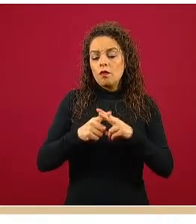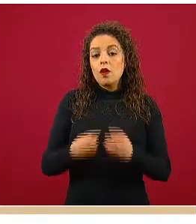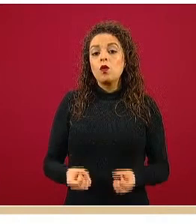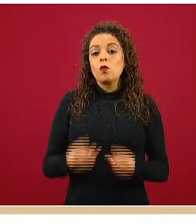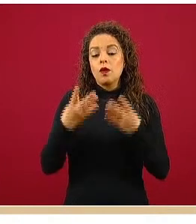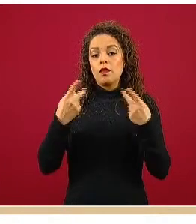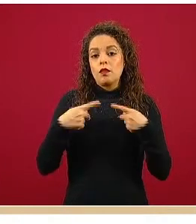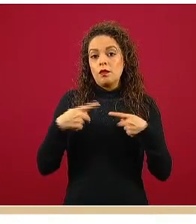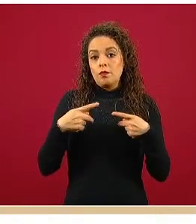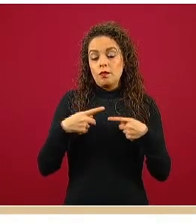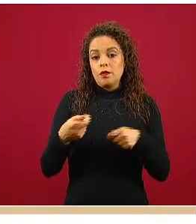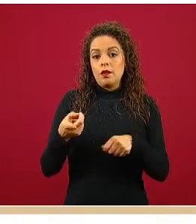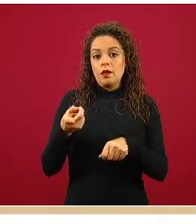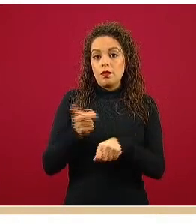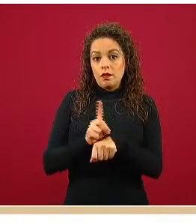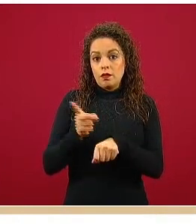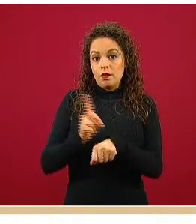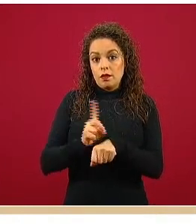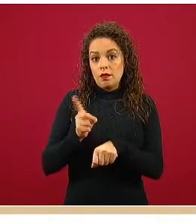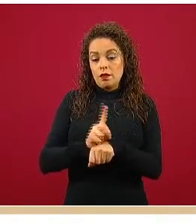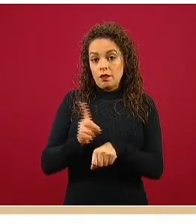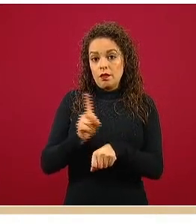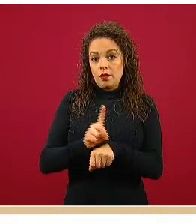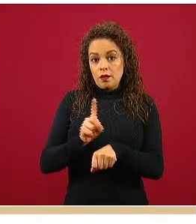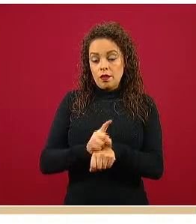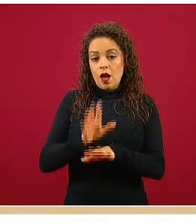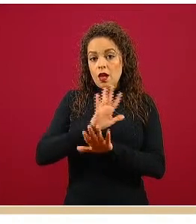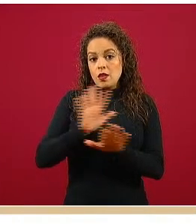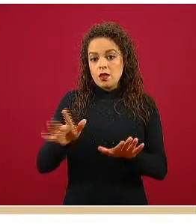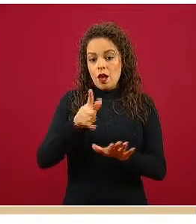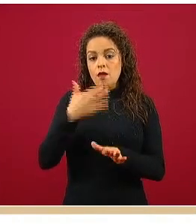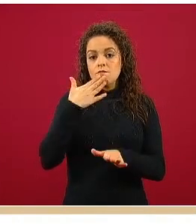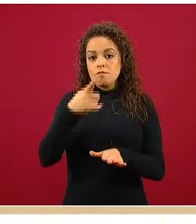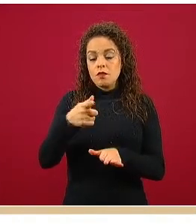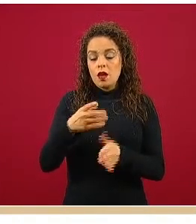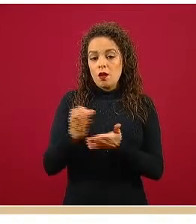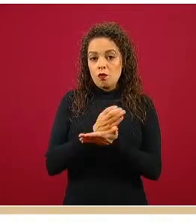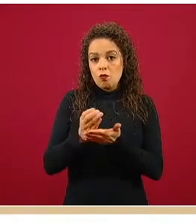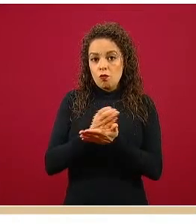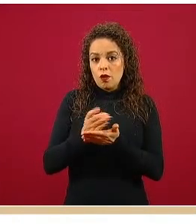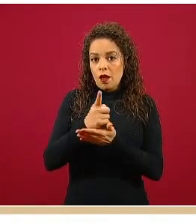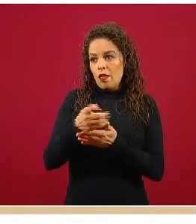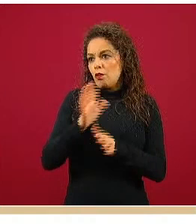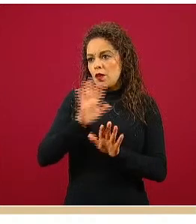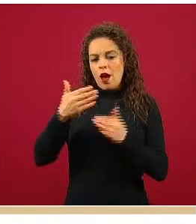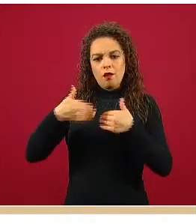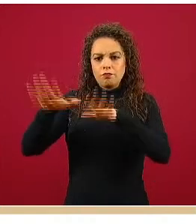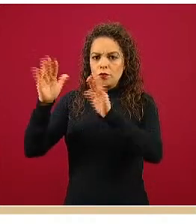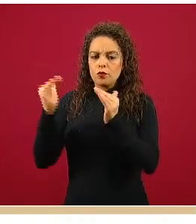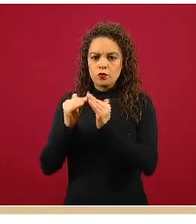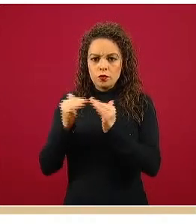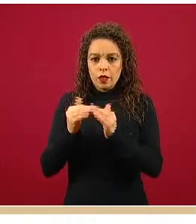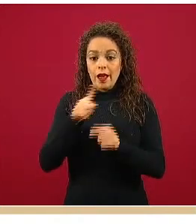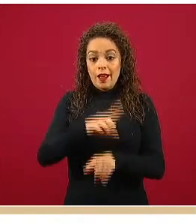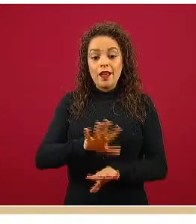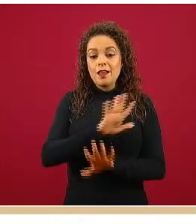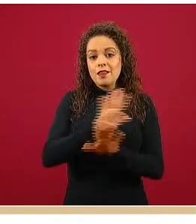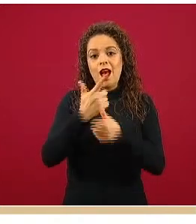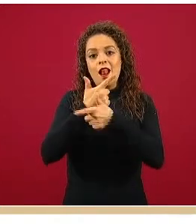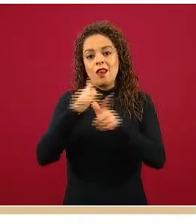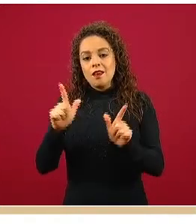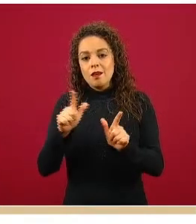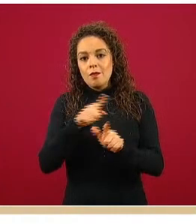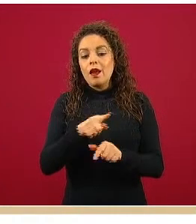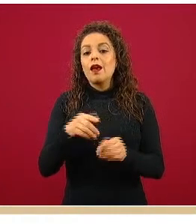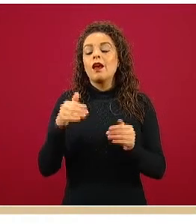pacientes cada día egresan, es decir, obtienen el alta, desocupan la cama y por lo tanto se vuelven una cama disponible,